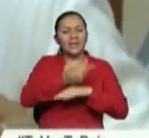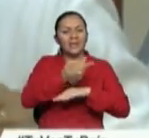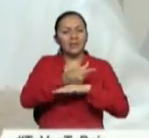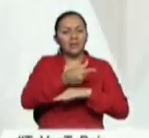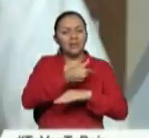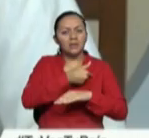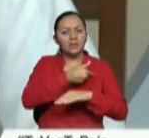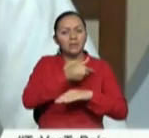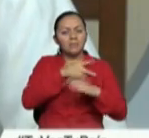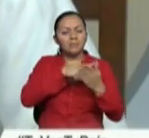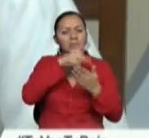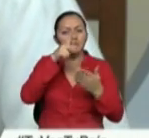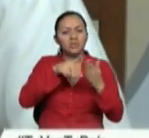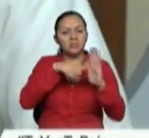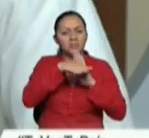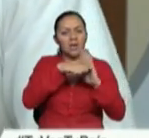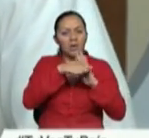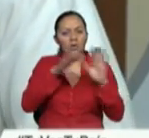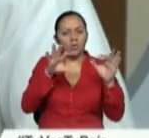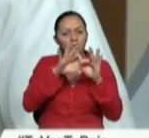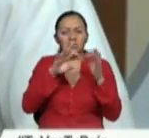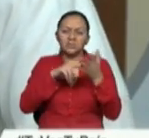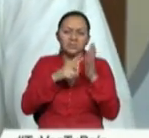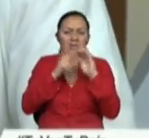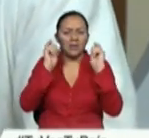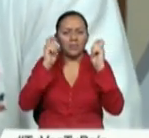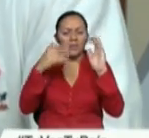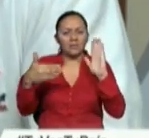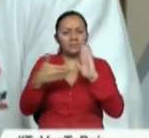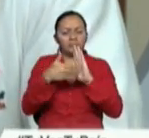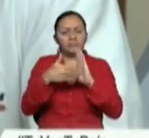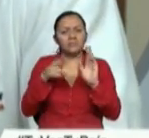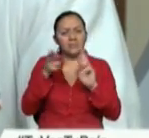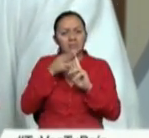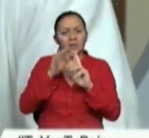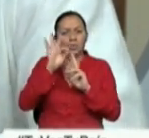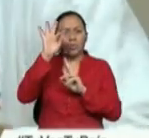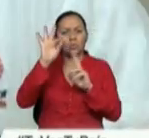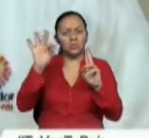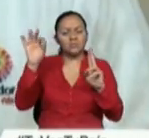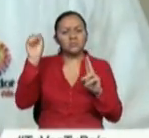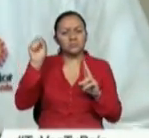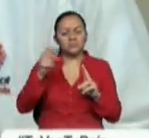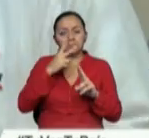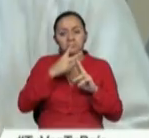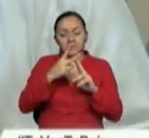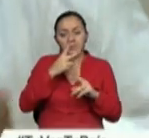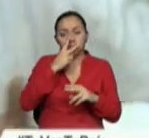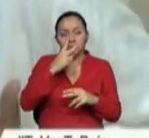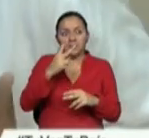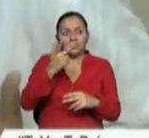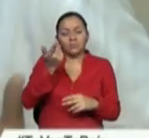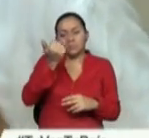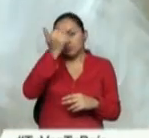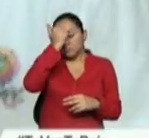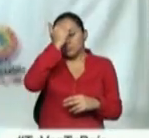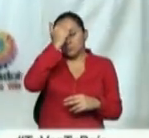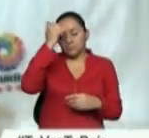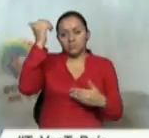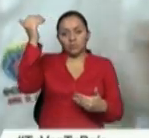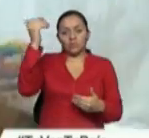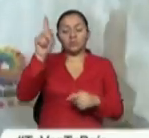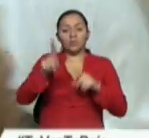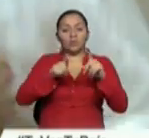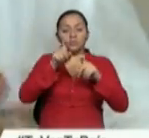resto es cuento nosotros hacemos encuestas muy completas no y es una torpeza política con un gobierno tan exitoso con tanto apoyo popular